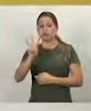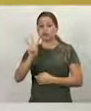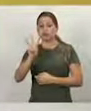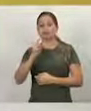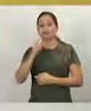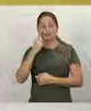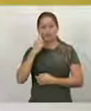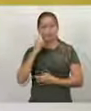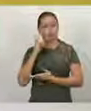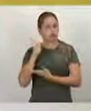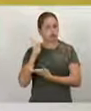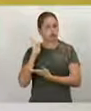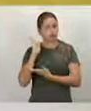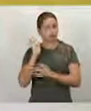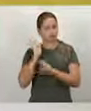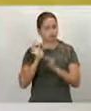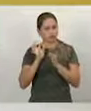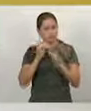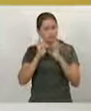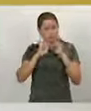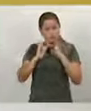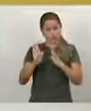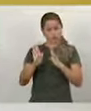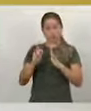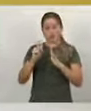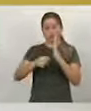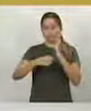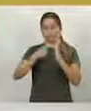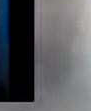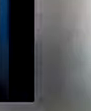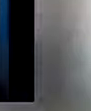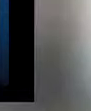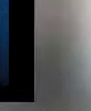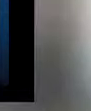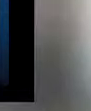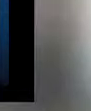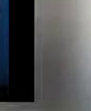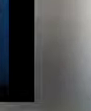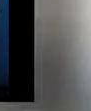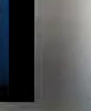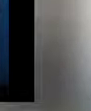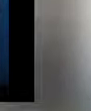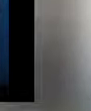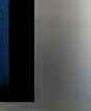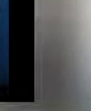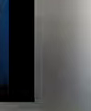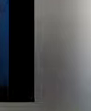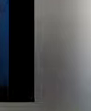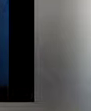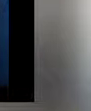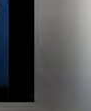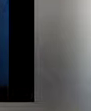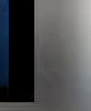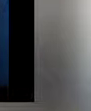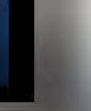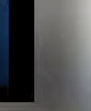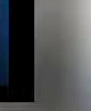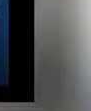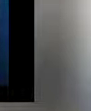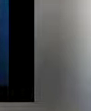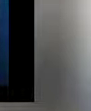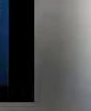1953. Observemos entonces atentos el material. Luego de llegar de nuevo a Siboney, simultáneamente con